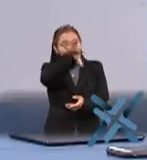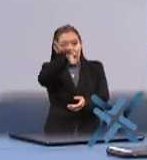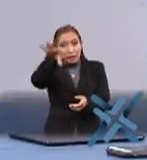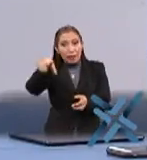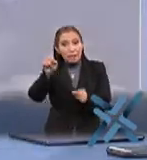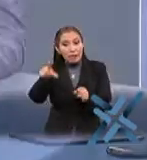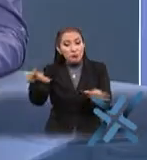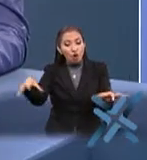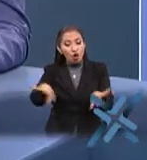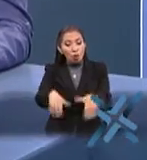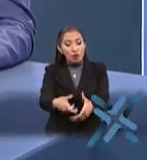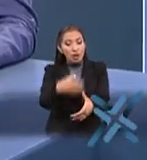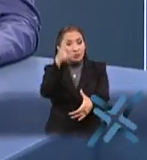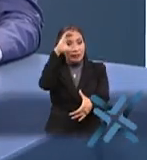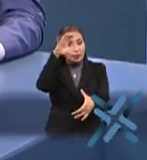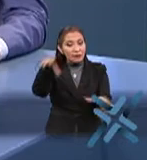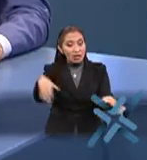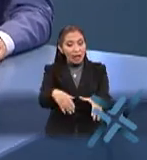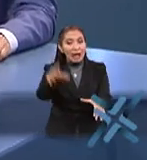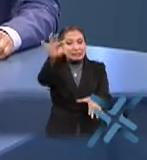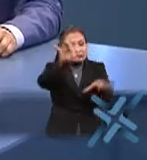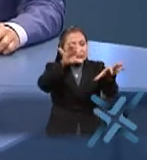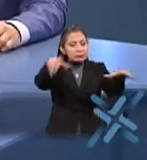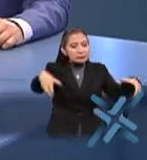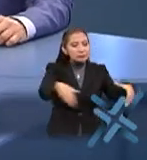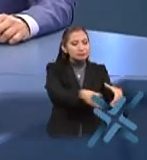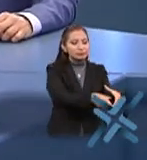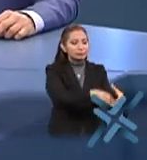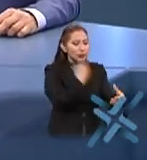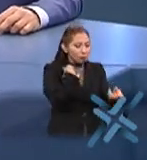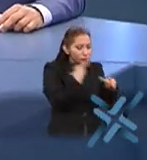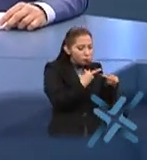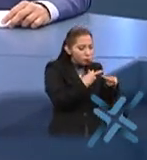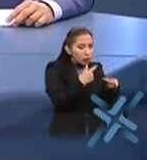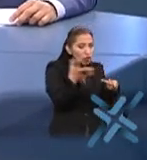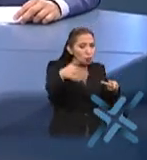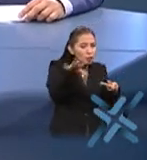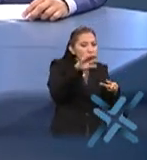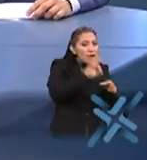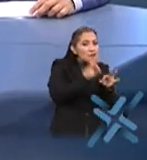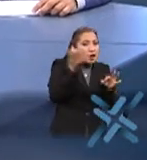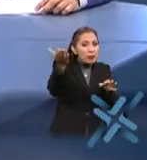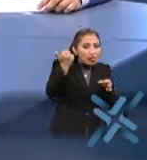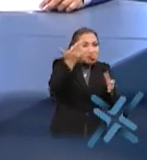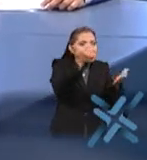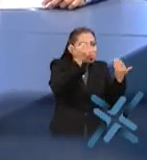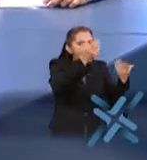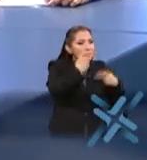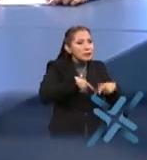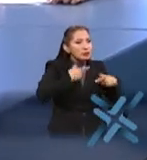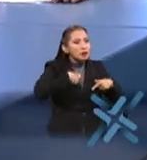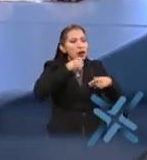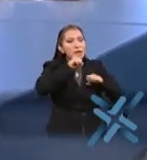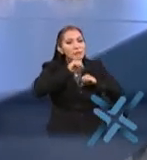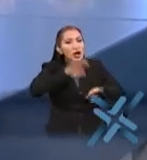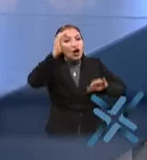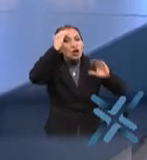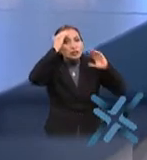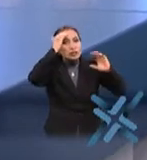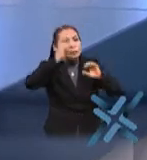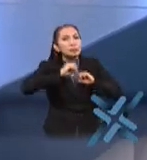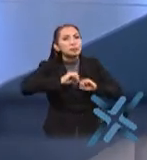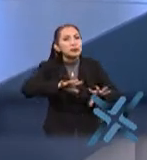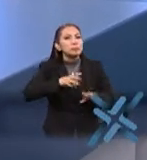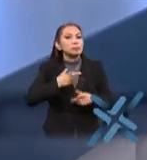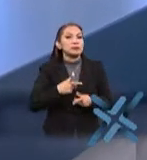sectores de la misma comunidad científica, ¿no? Entonces, en ese sentido, pues hemos buscado la mejor forma de transmitir ese conocimiento